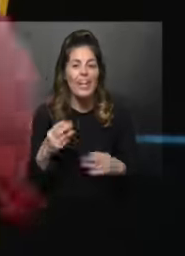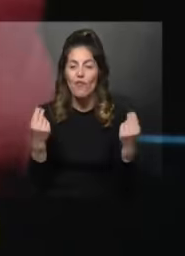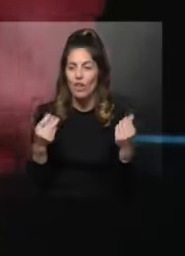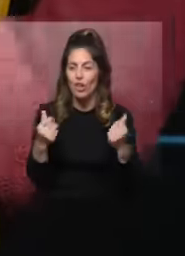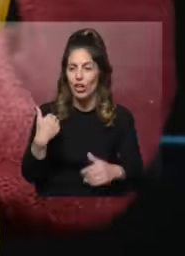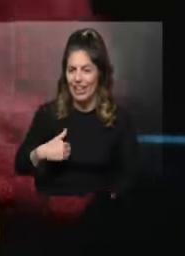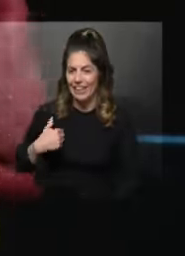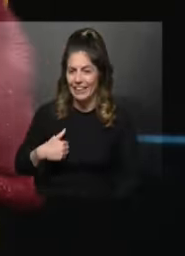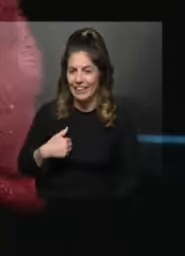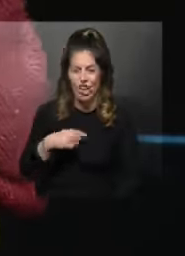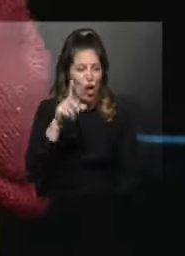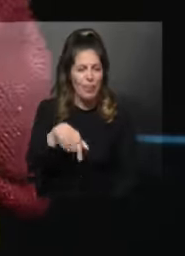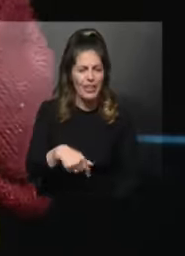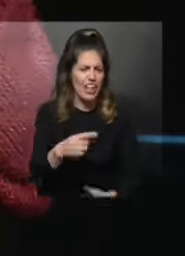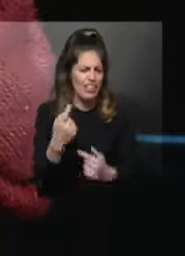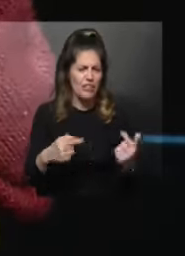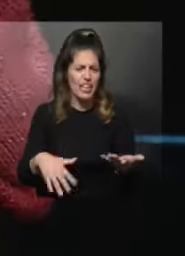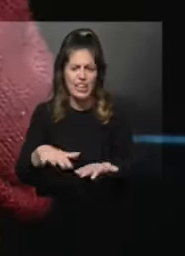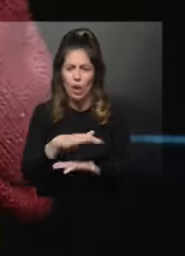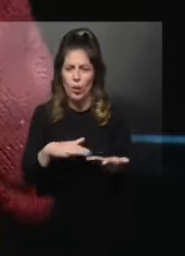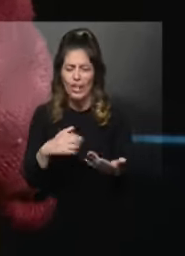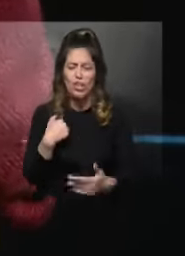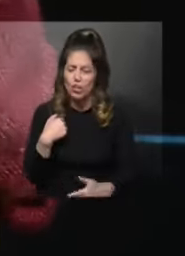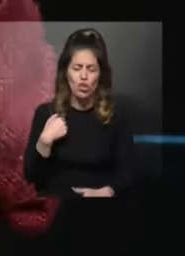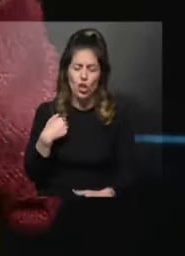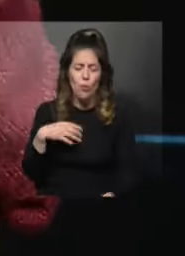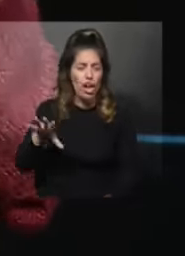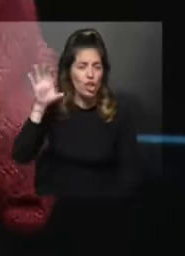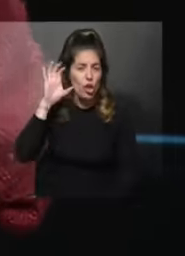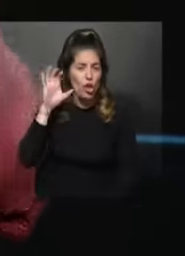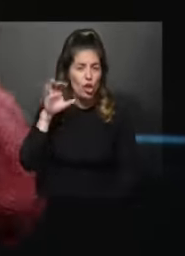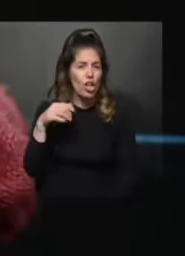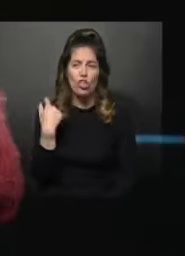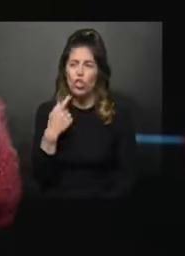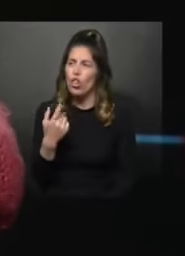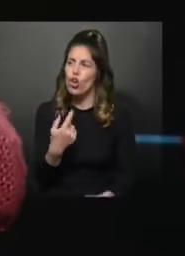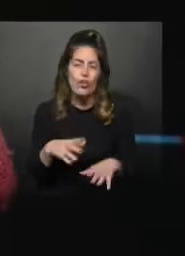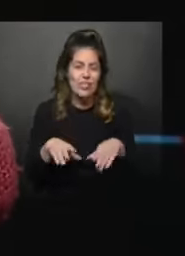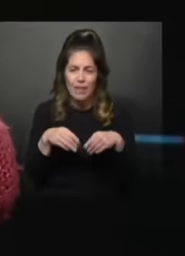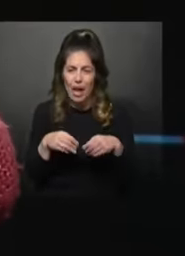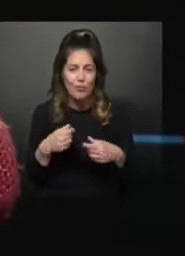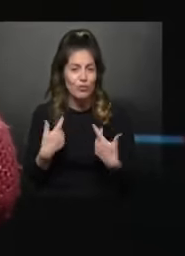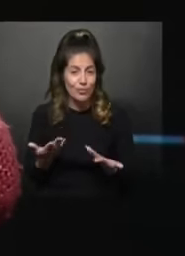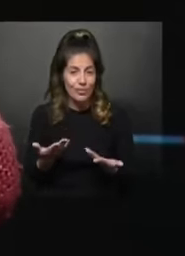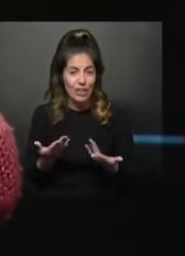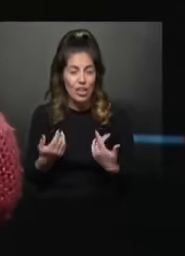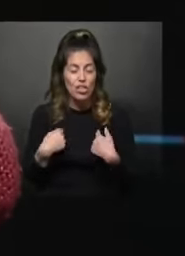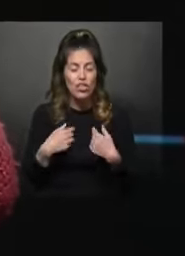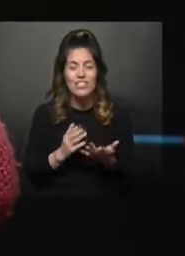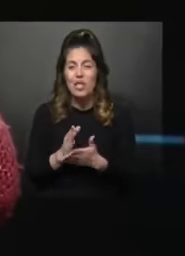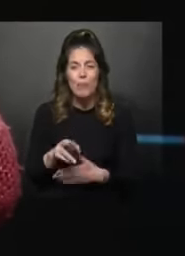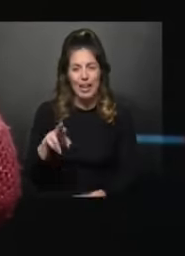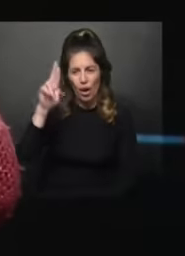los Beatles, venía... Entonces, era... Todo lo asimilábamos. Ahora, a mí lo que siempre recuerdo